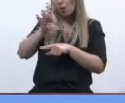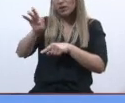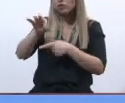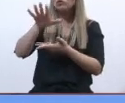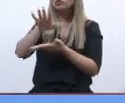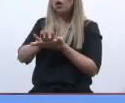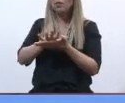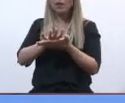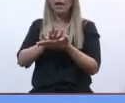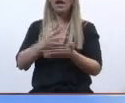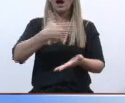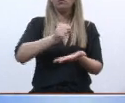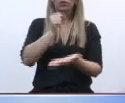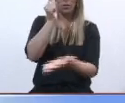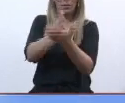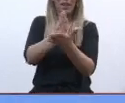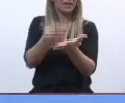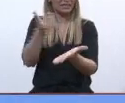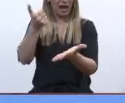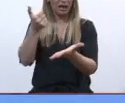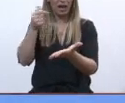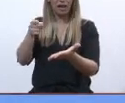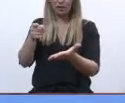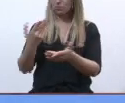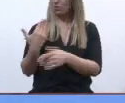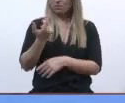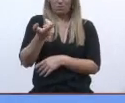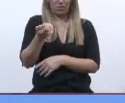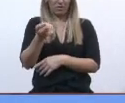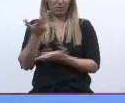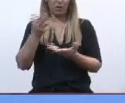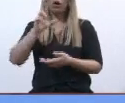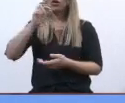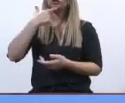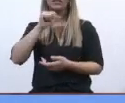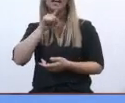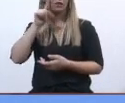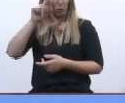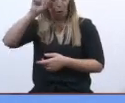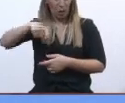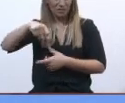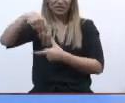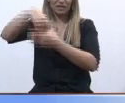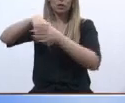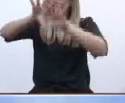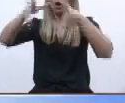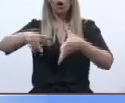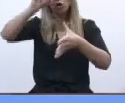despenalización del aborto, esto responde Rosati, presidenta, es bastante importante porque es el juez de la Corte y ha sido